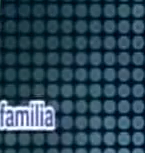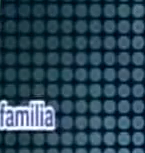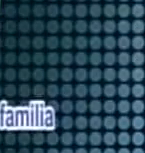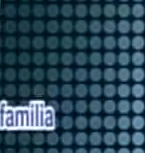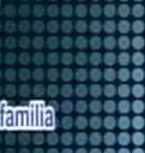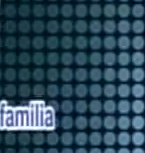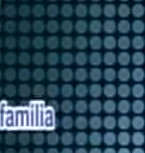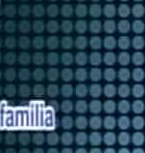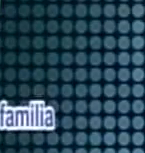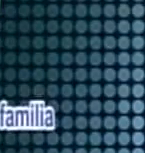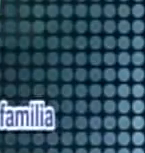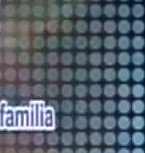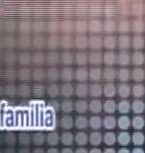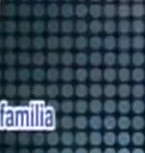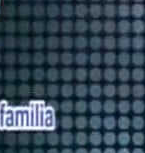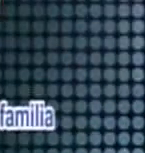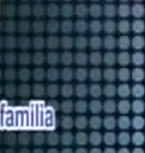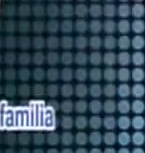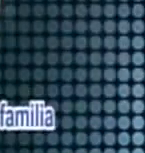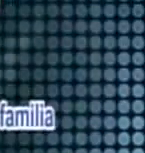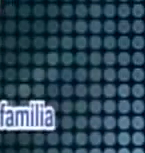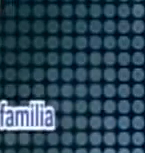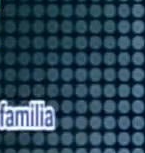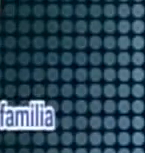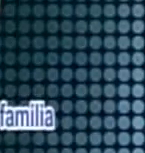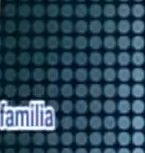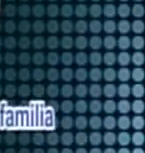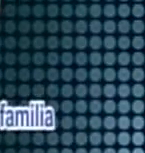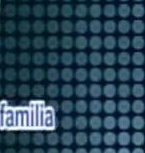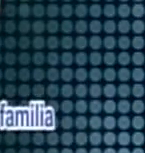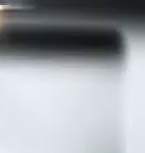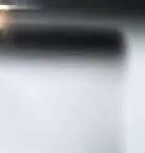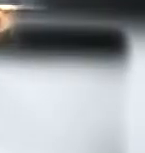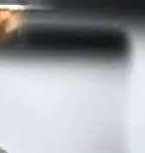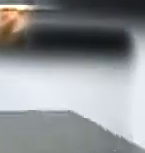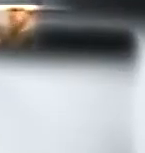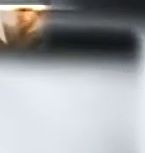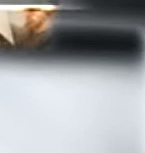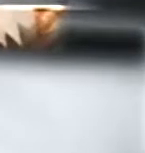Con el patrocinio de Distrito Medical S.A.